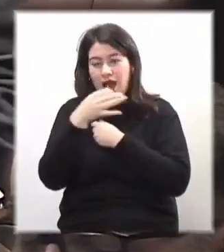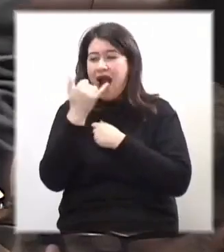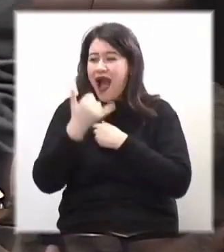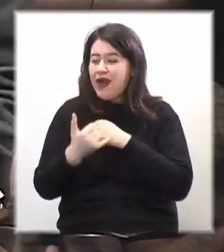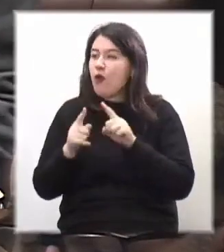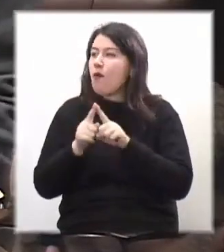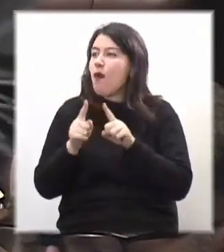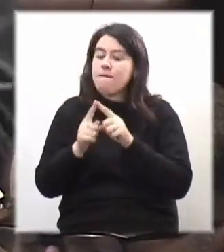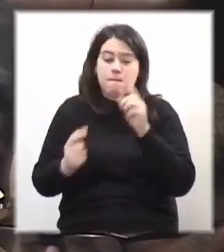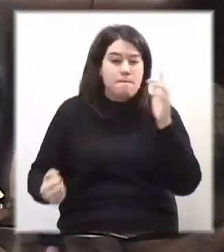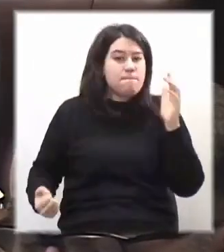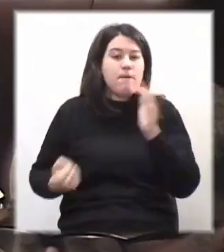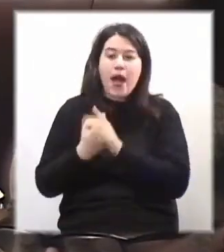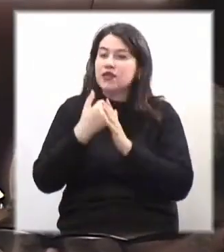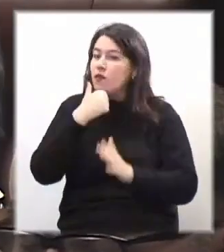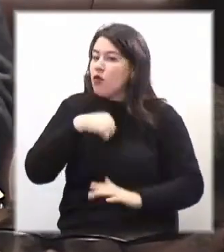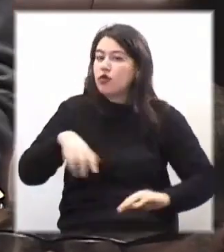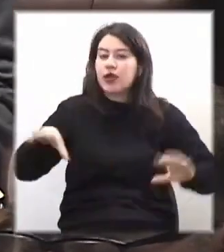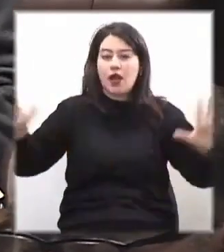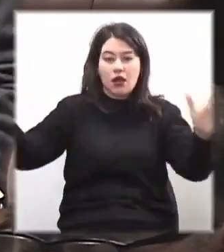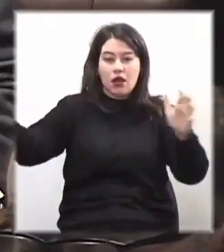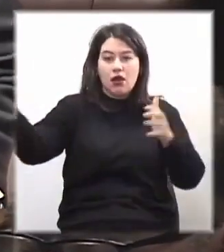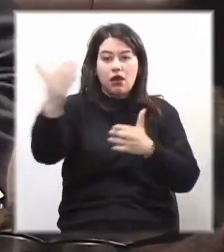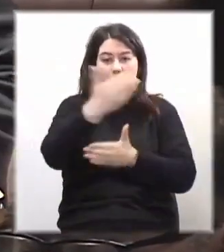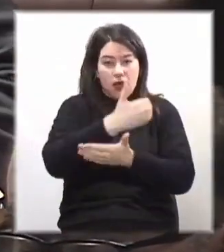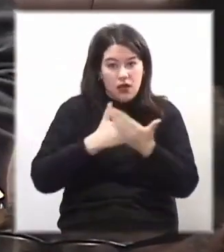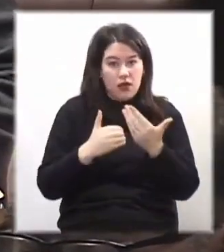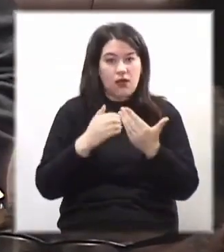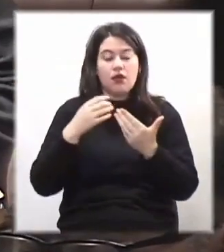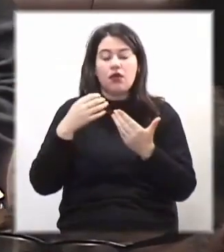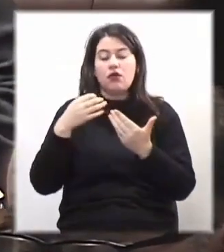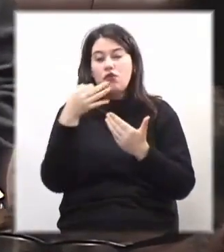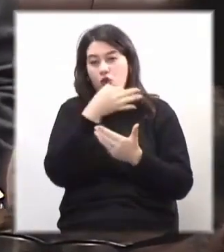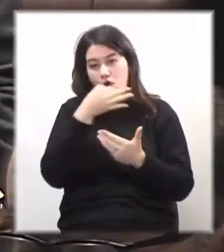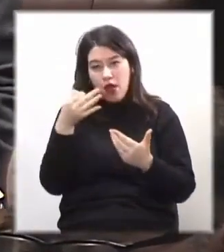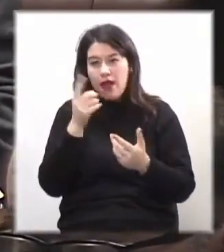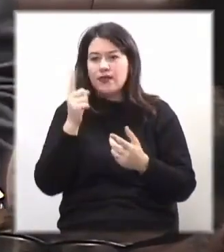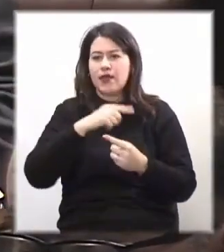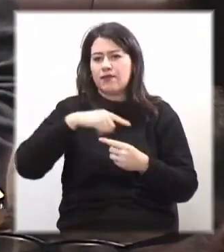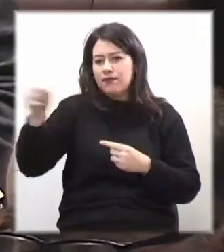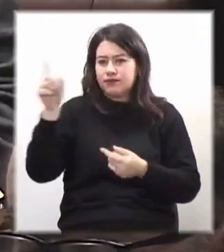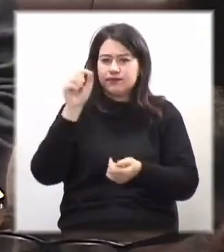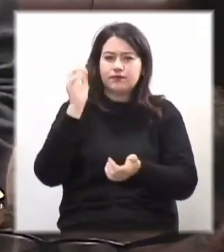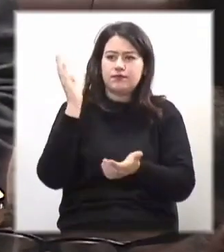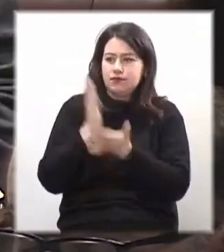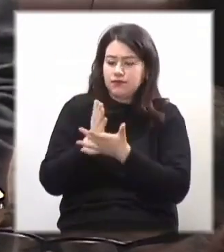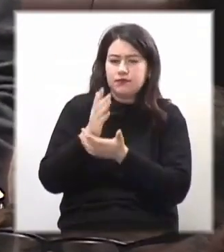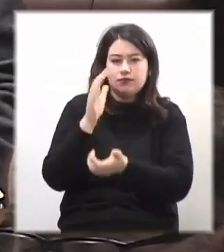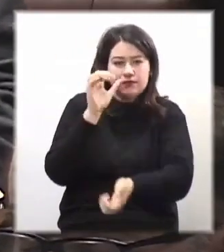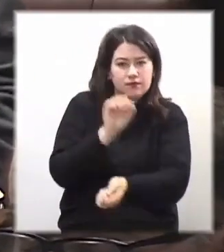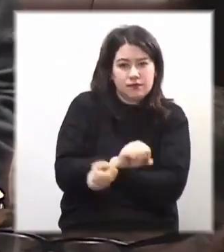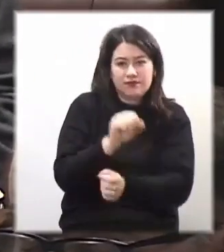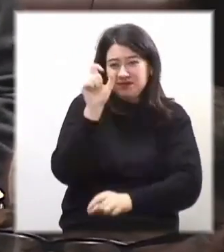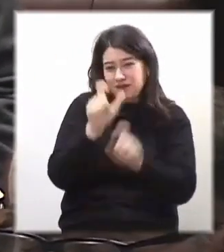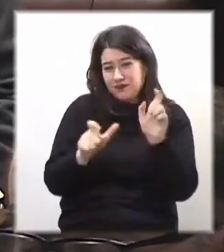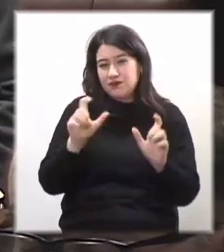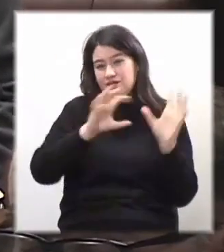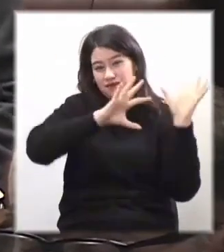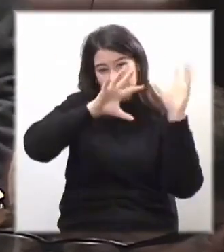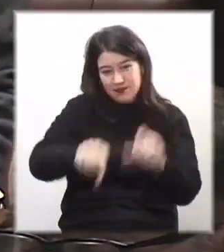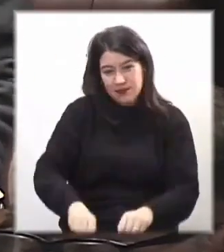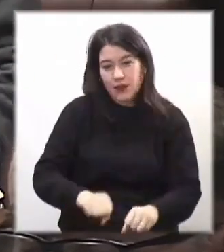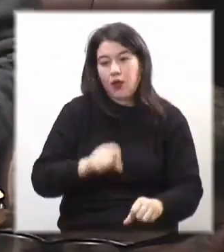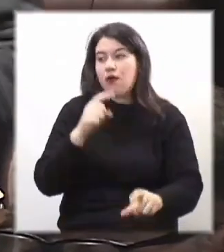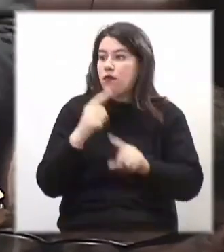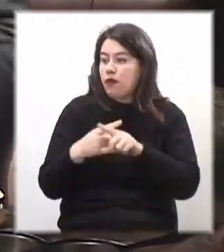incautaciones cuando se dice que hay un récord de procesados y de condenados por narcotráfico lo que sí tenemos